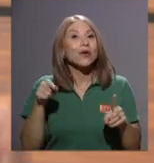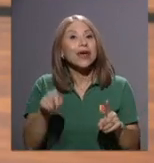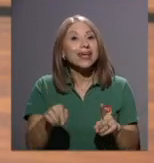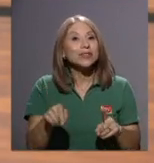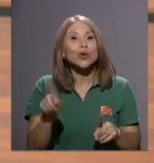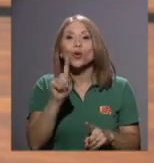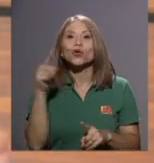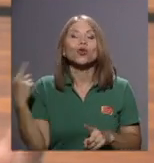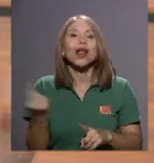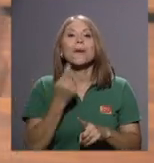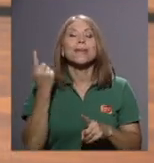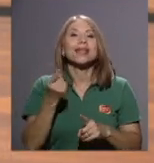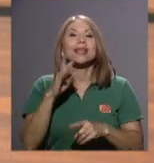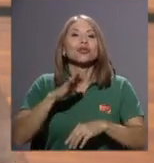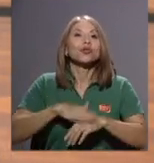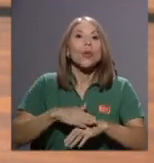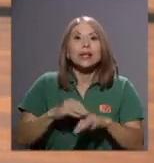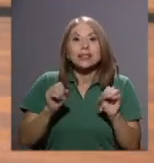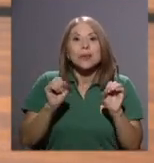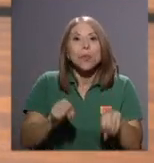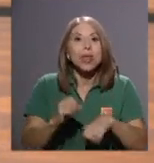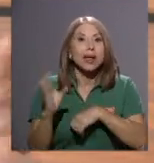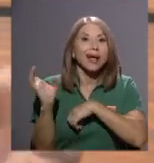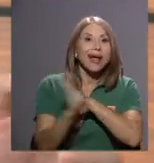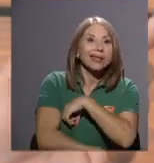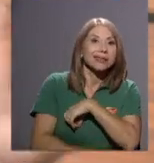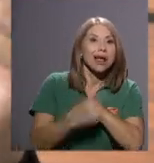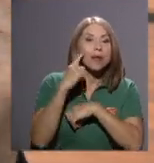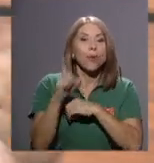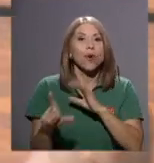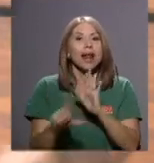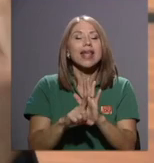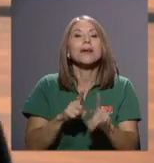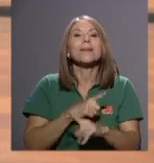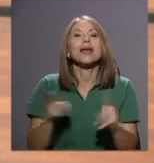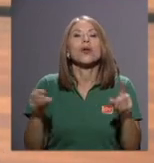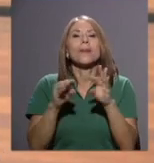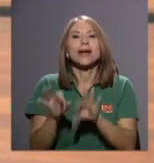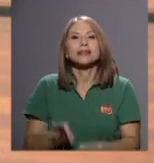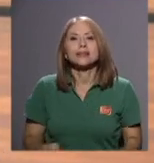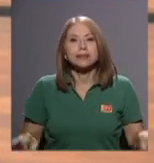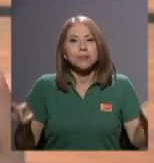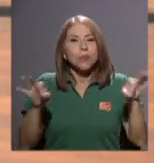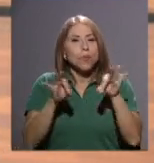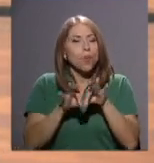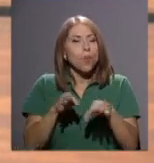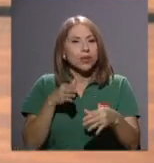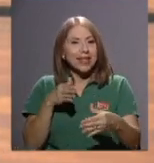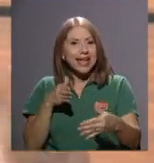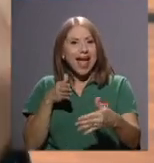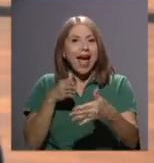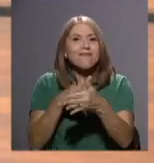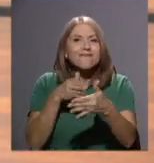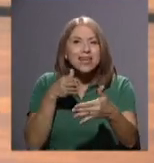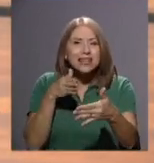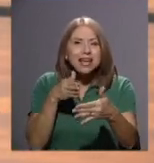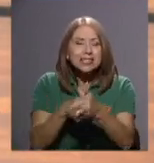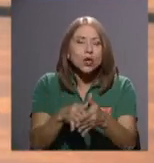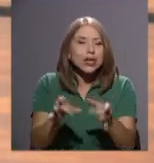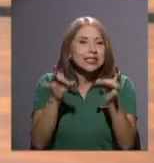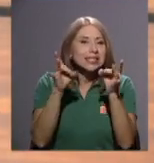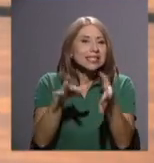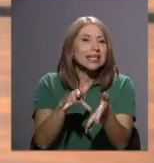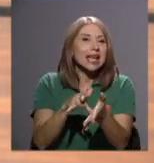ámbito penal, pero lo que más nos importa es las afectaciones graves a la intimidad, a la